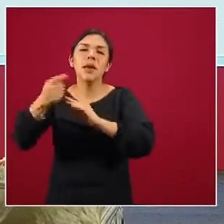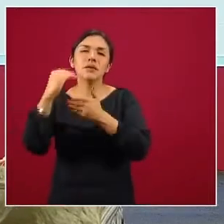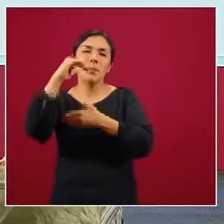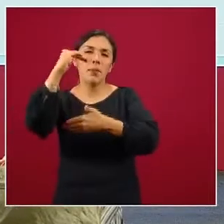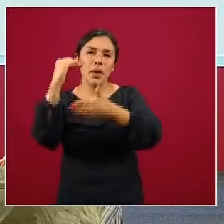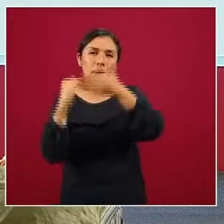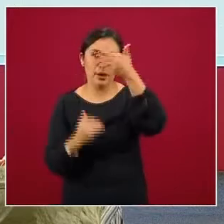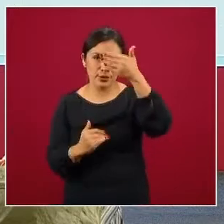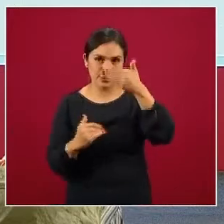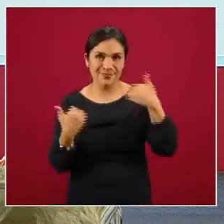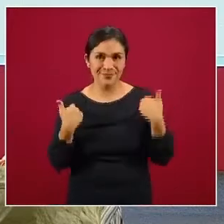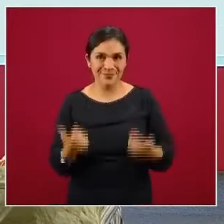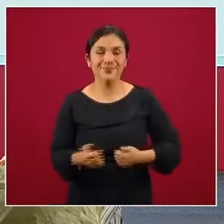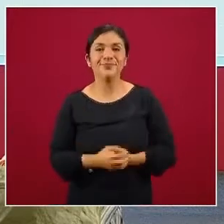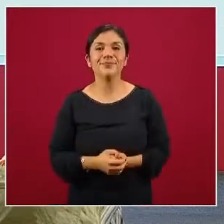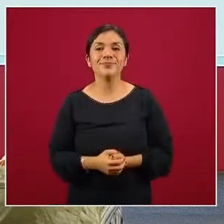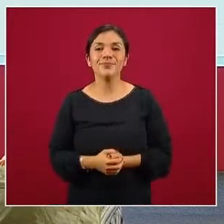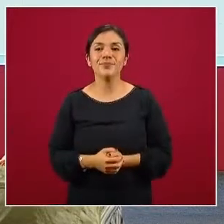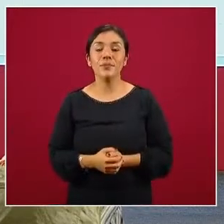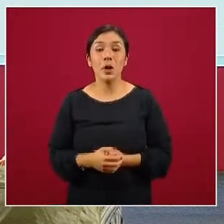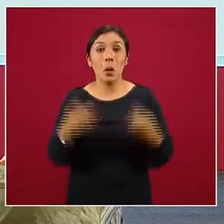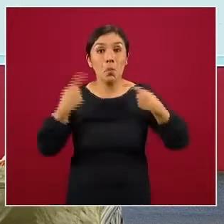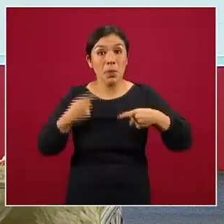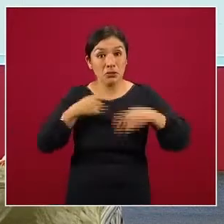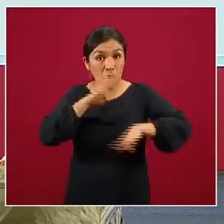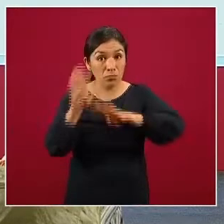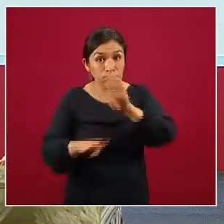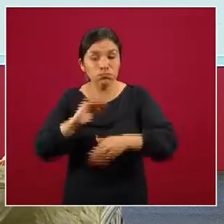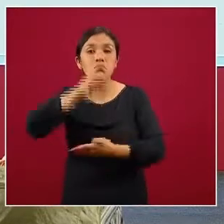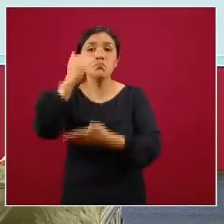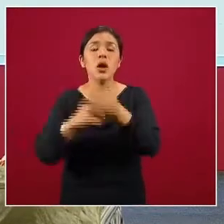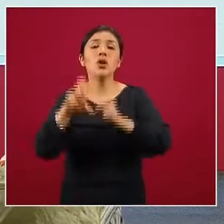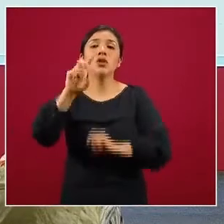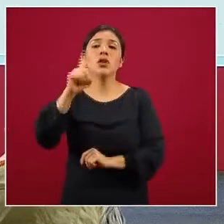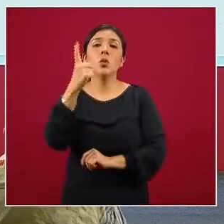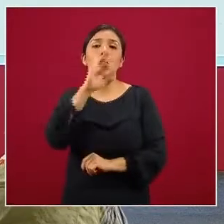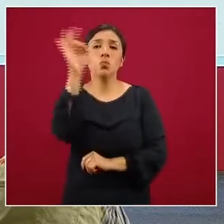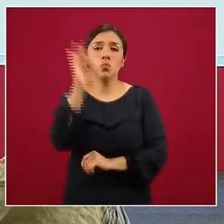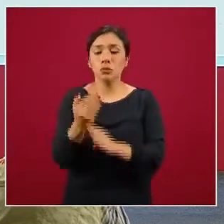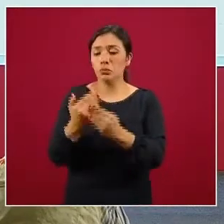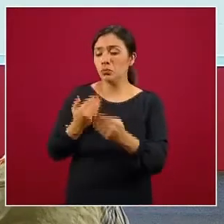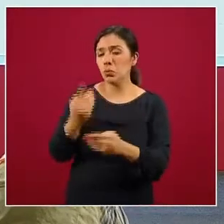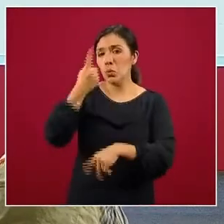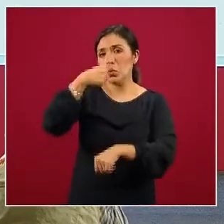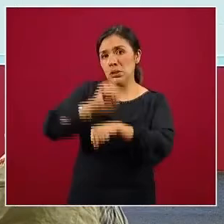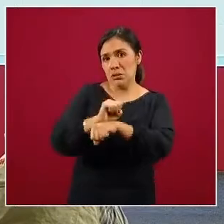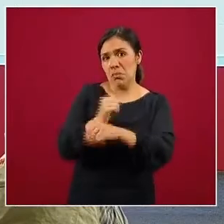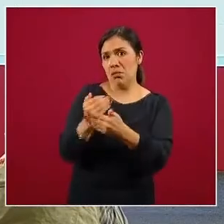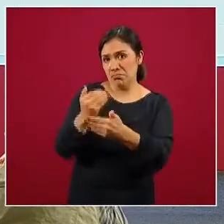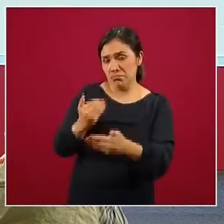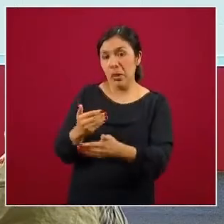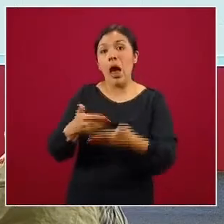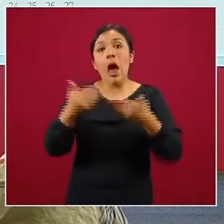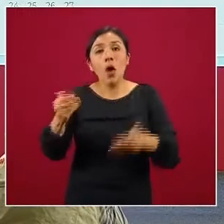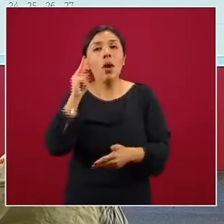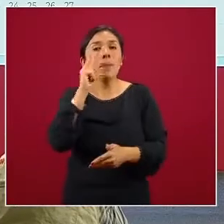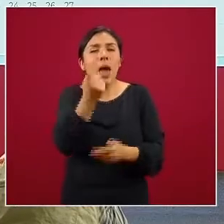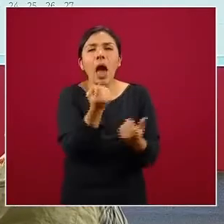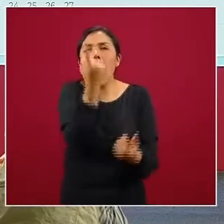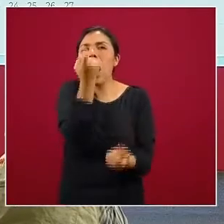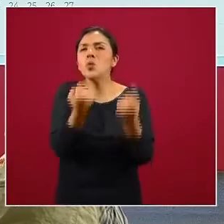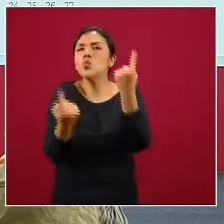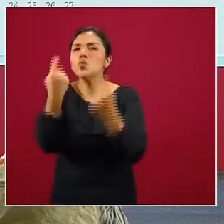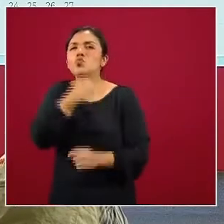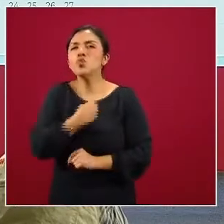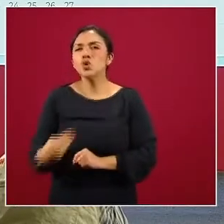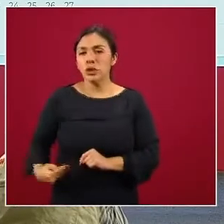disminuir. La mortalidad disminuyó al 31% en la última semana, 26 a 27. Veamos ahora por algunos de los